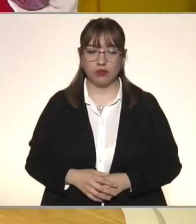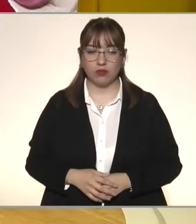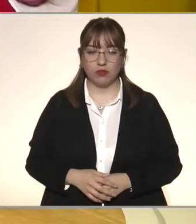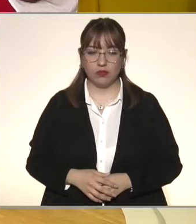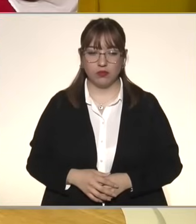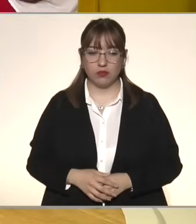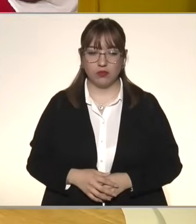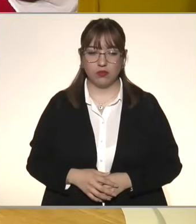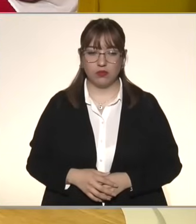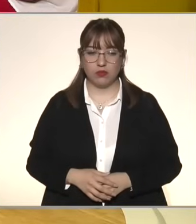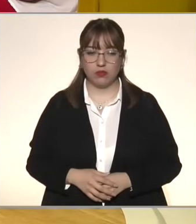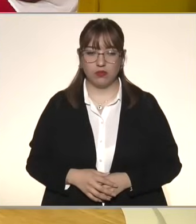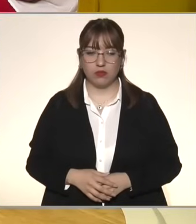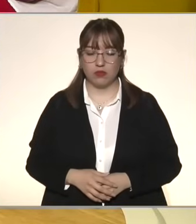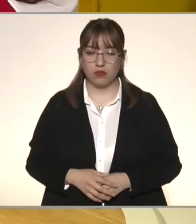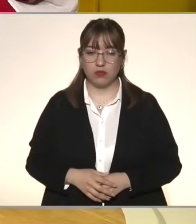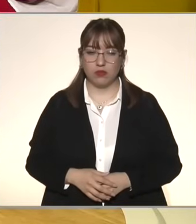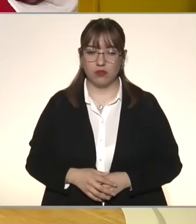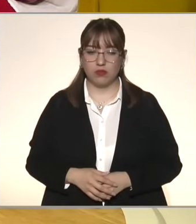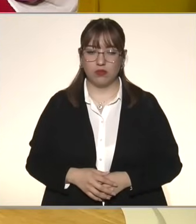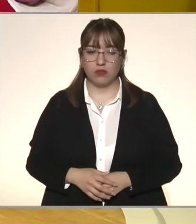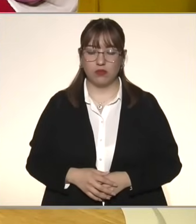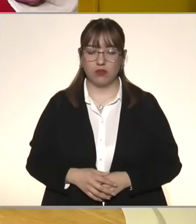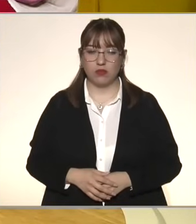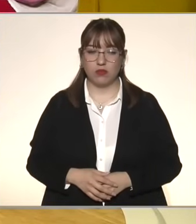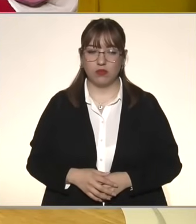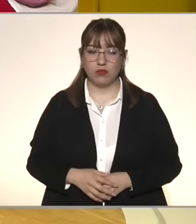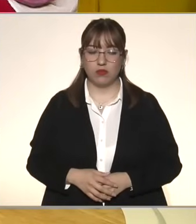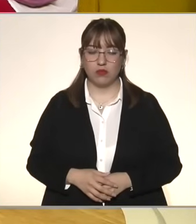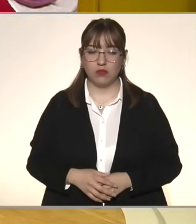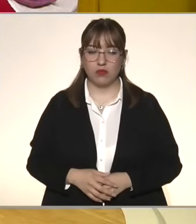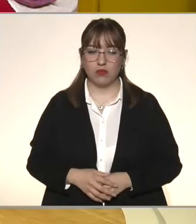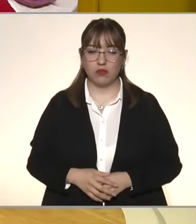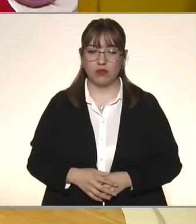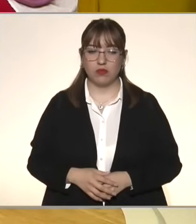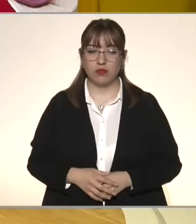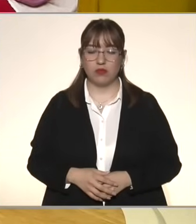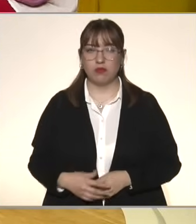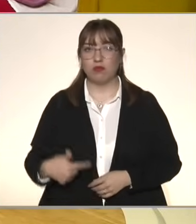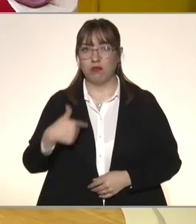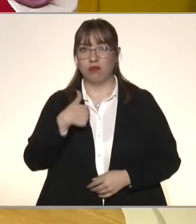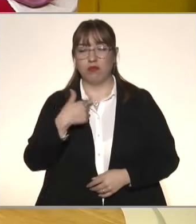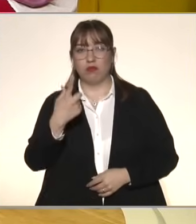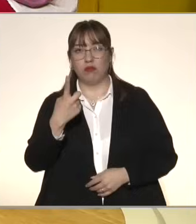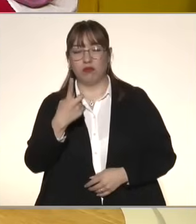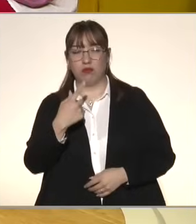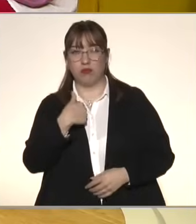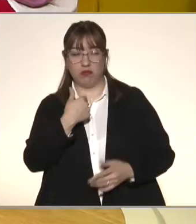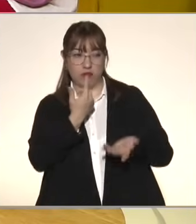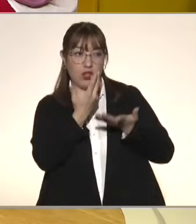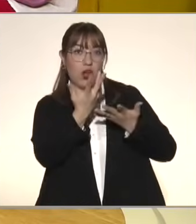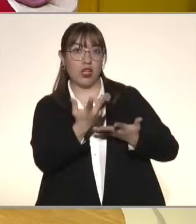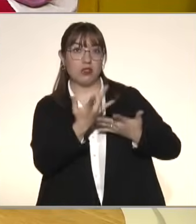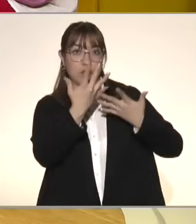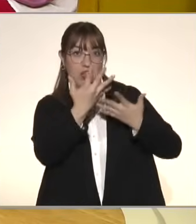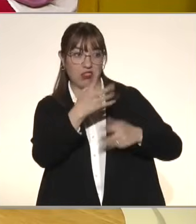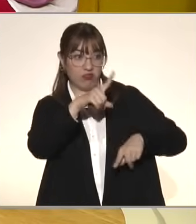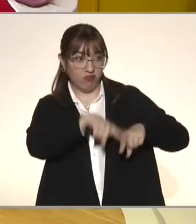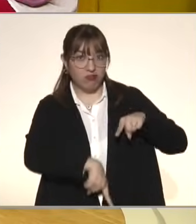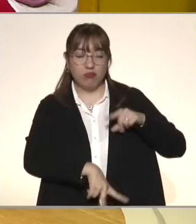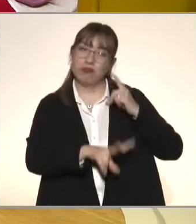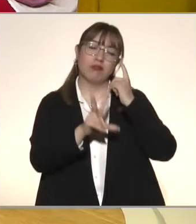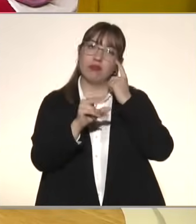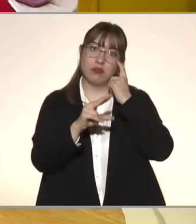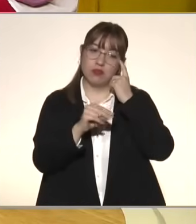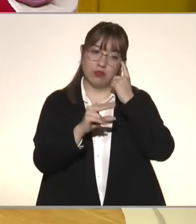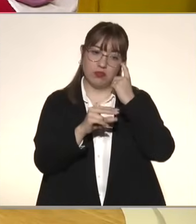diferencia está en que sí, yo no puedo vivir sin la esperanza de que algo sea bueno, de que llegue algo bueno. Pero no puedo vivir